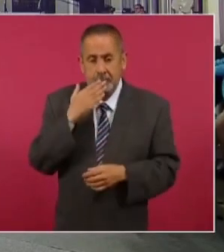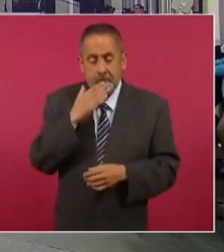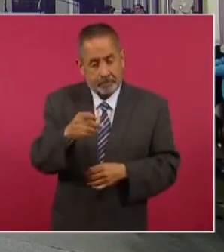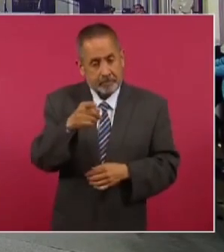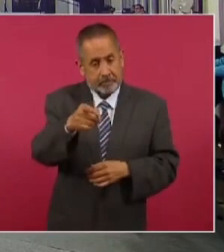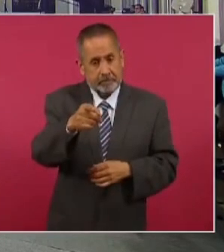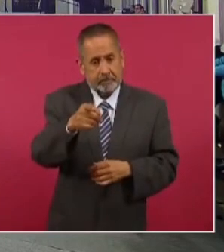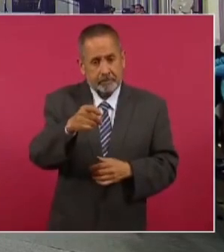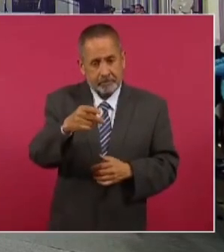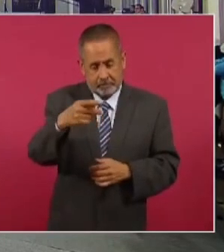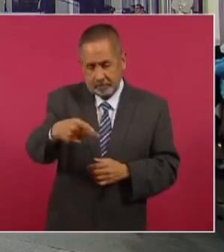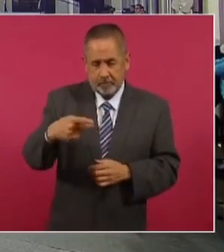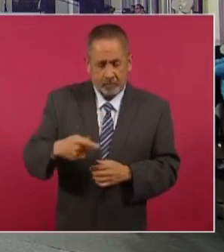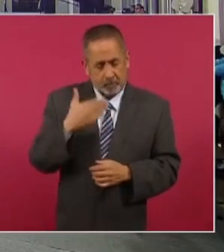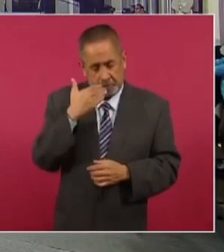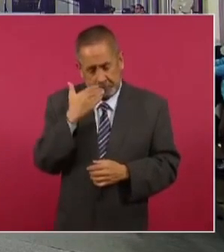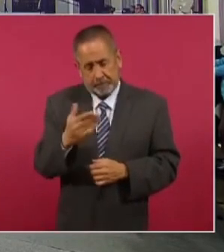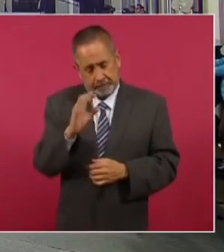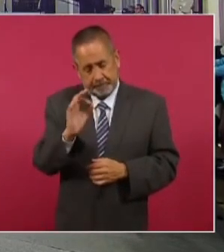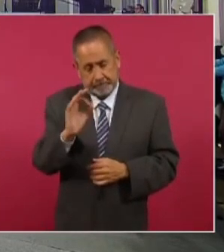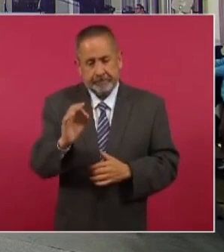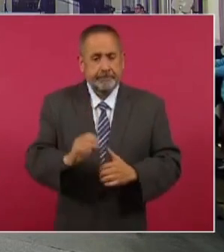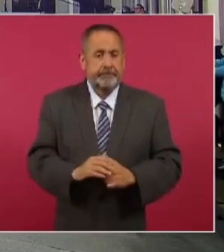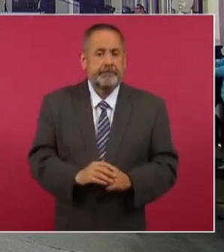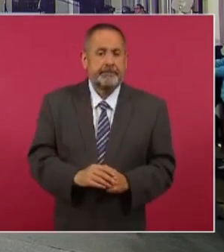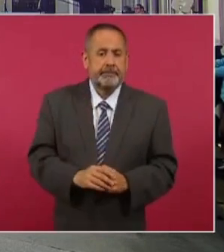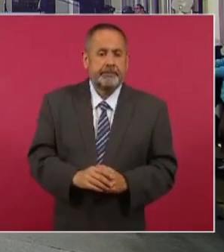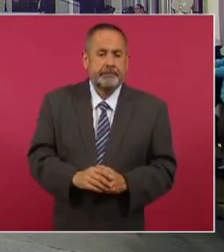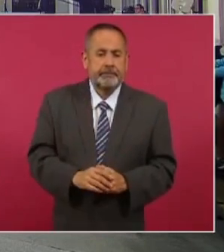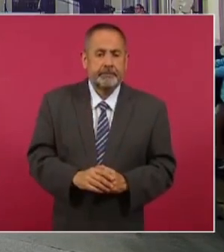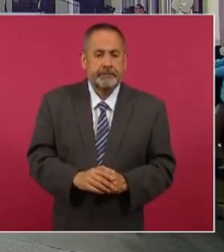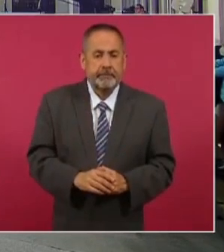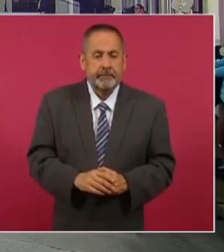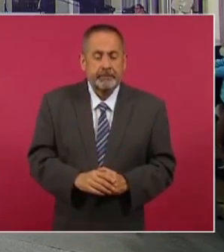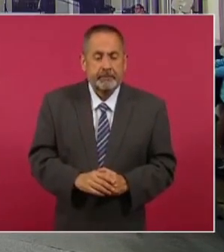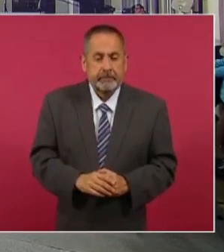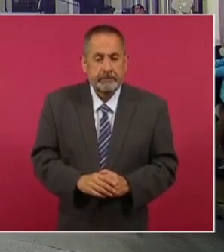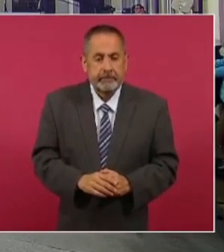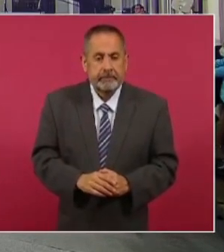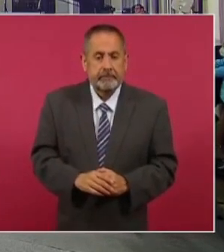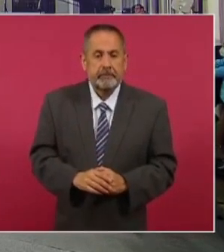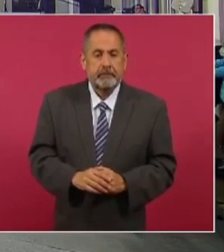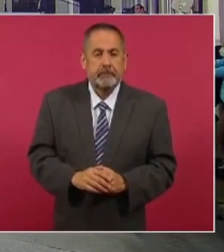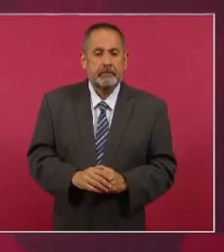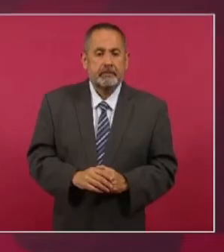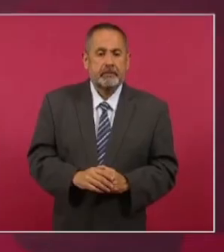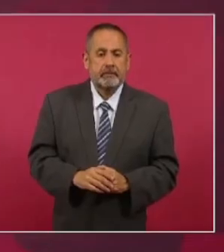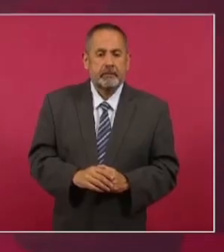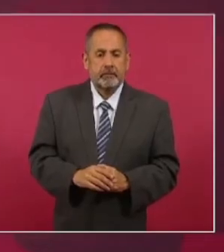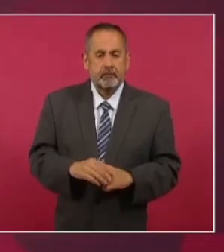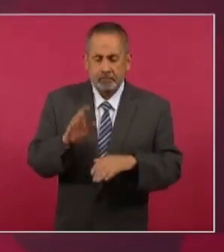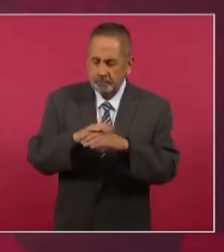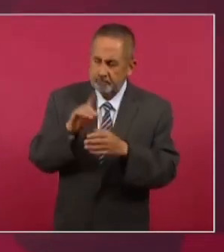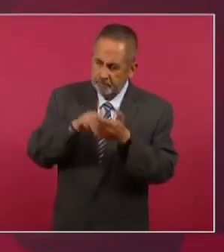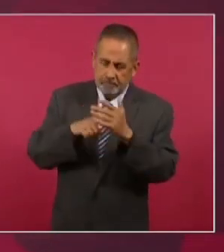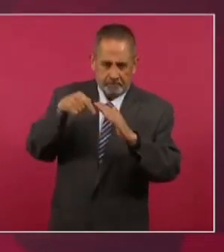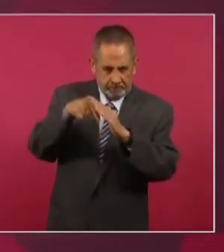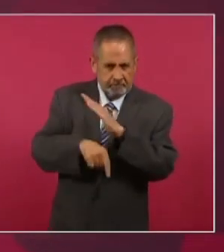tu pregunta este más a fondo